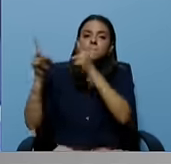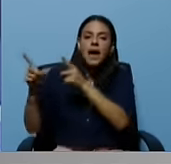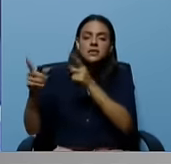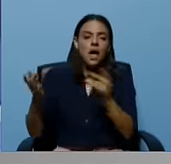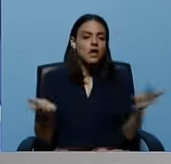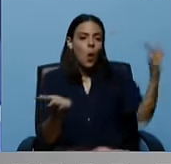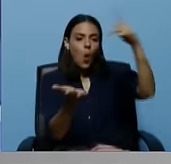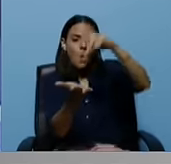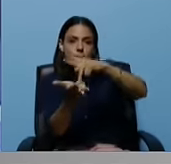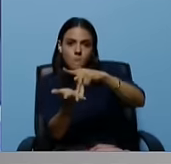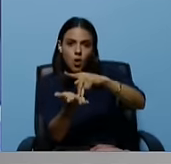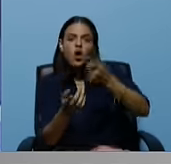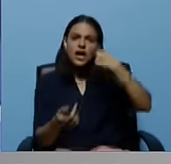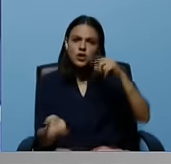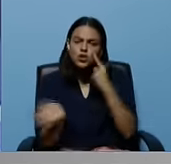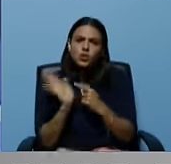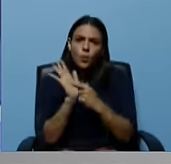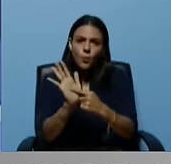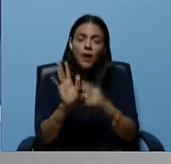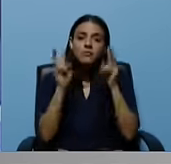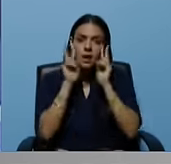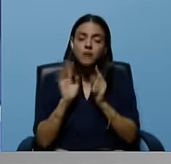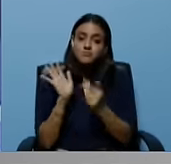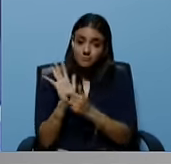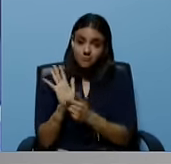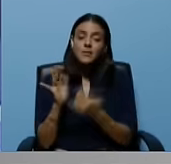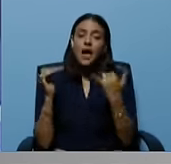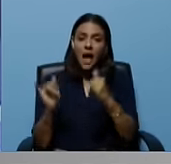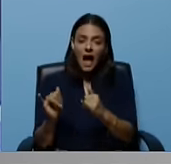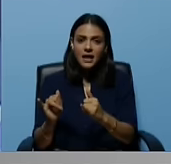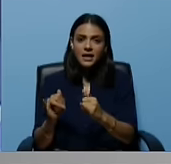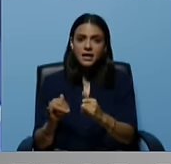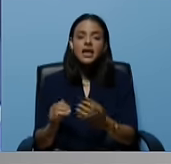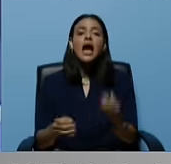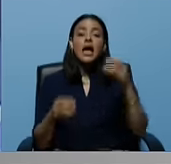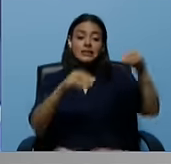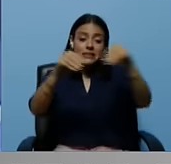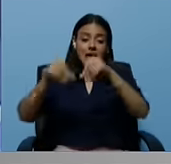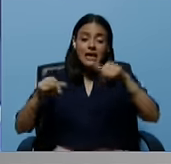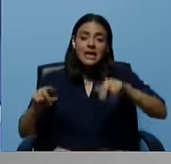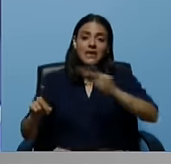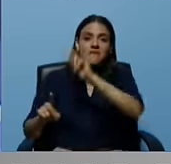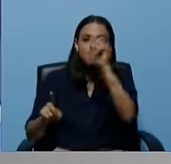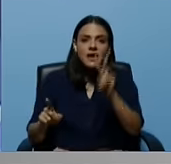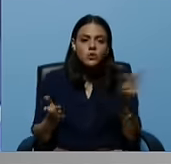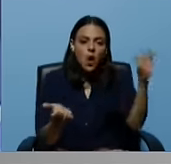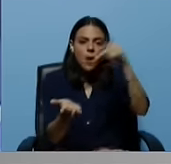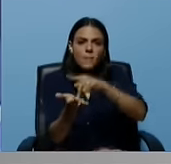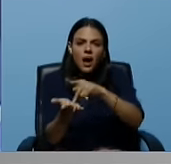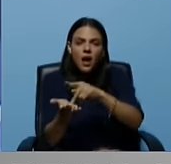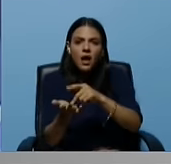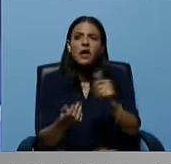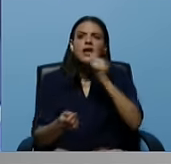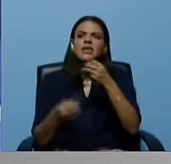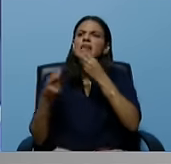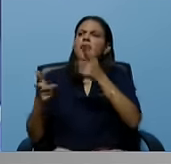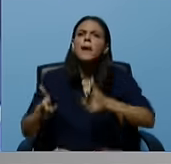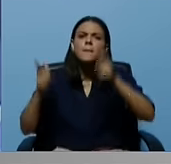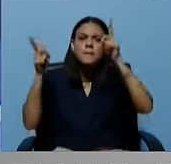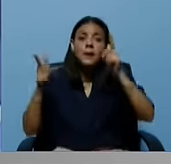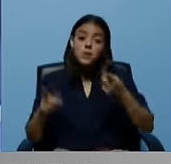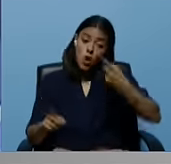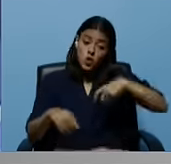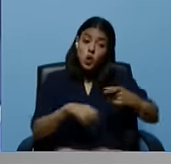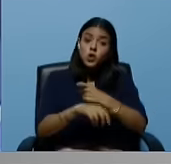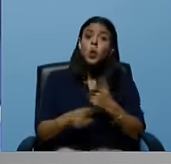ingresa, y ya vamos a mostrar algunas gráficas, a territorio venezolano? Tiene que haber sido con autorización del gobierno de